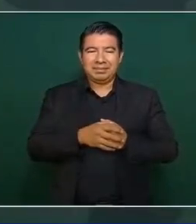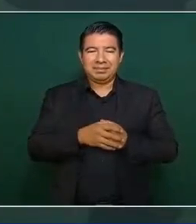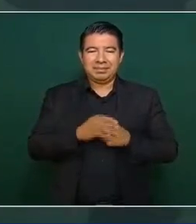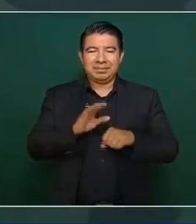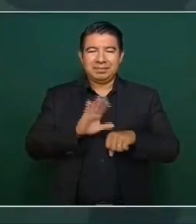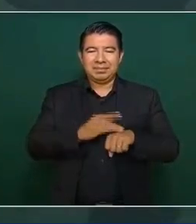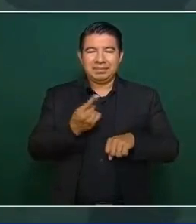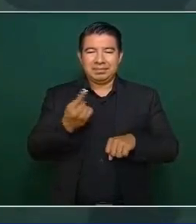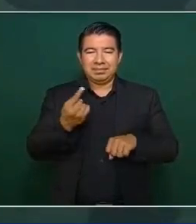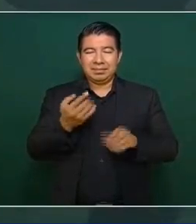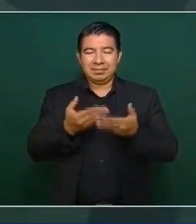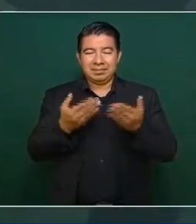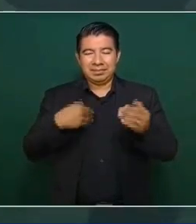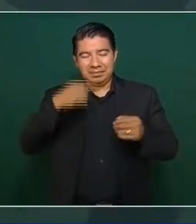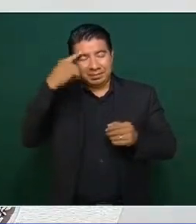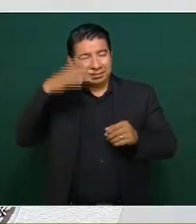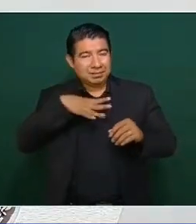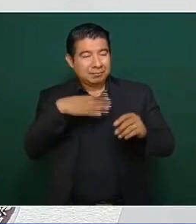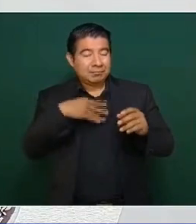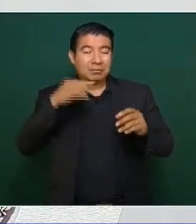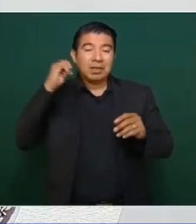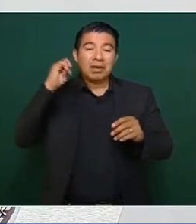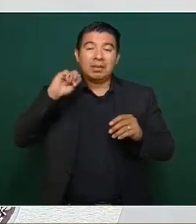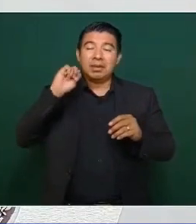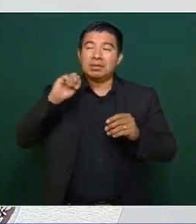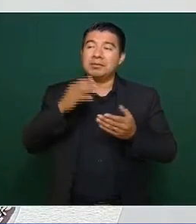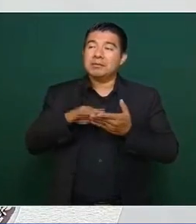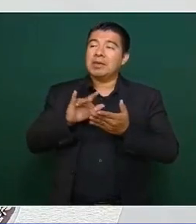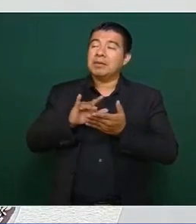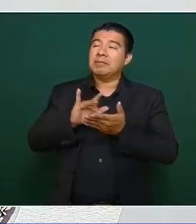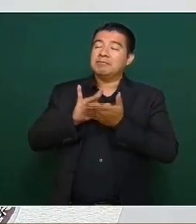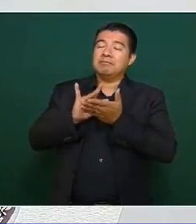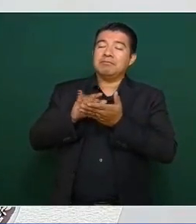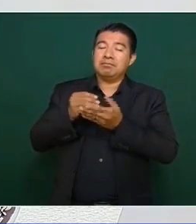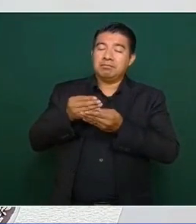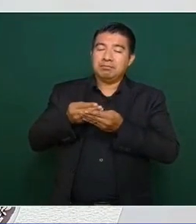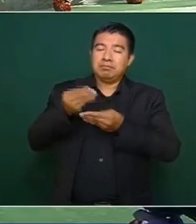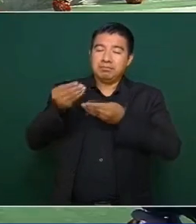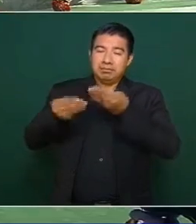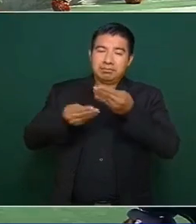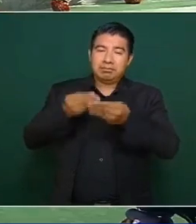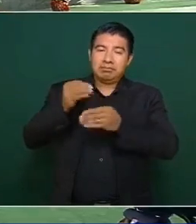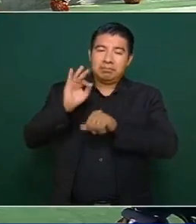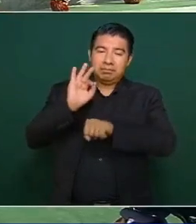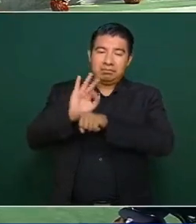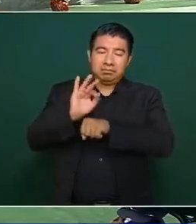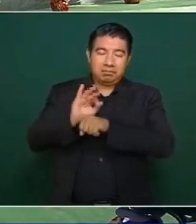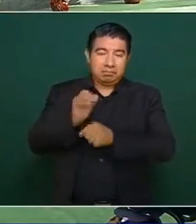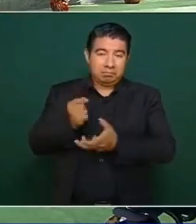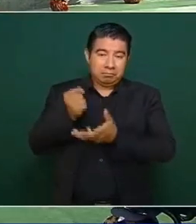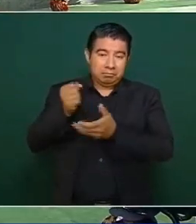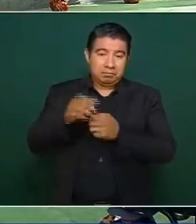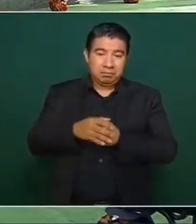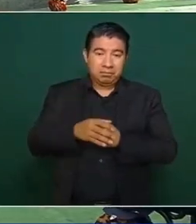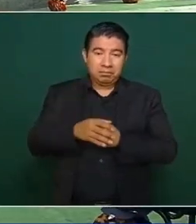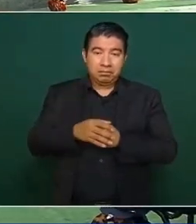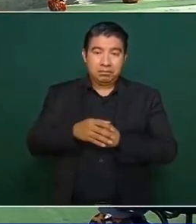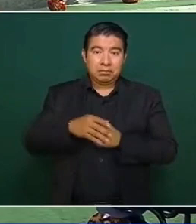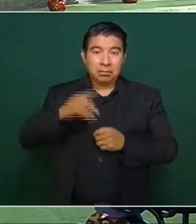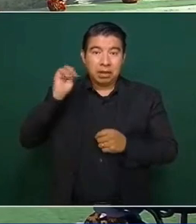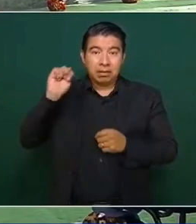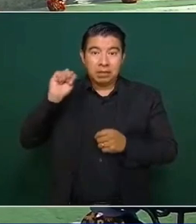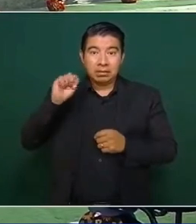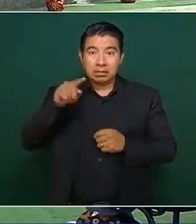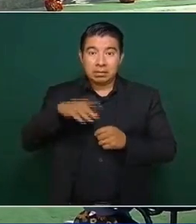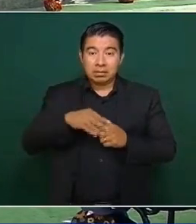porque se está invirtiendo mucho en Tabasco. ¿Hay trato especial para Tabasco, presidente? Sí, porque Tabasco le